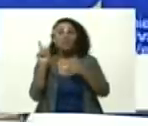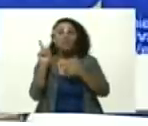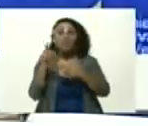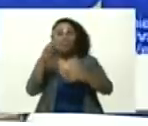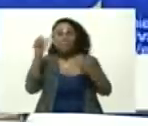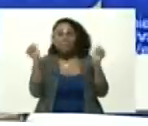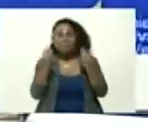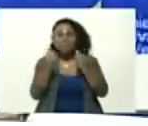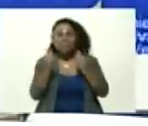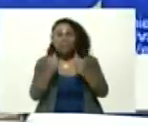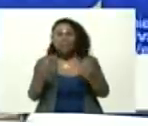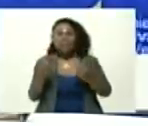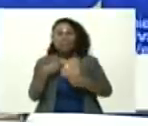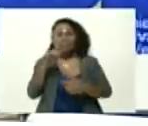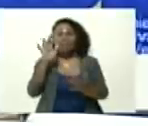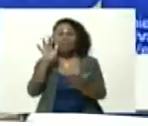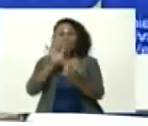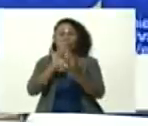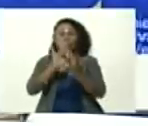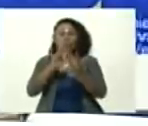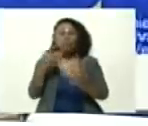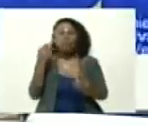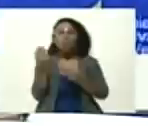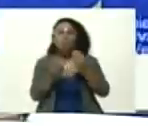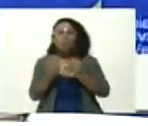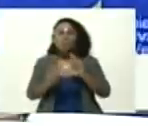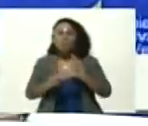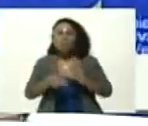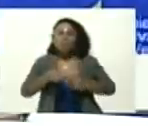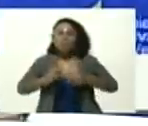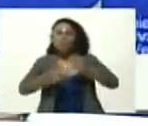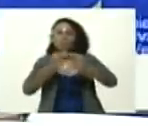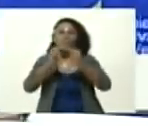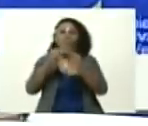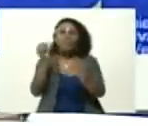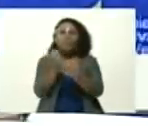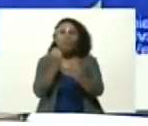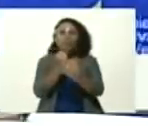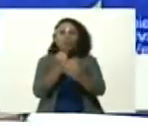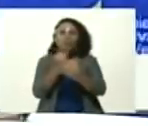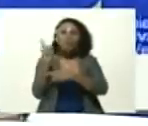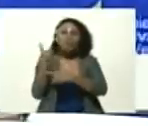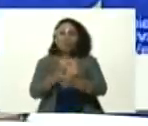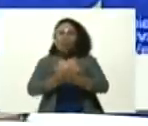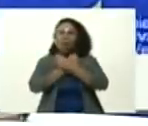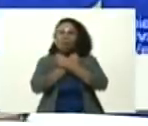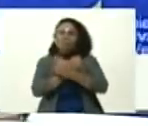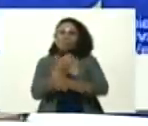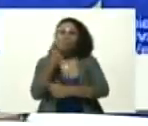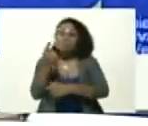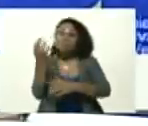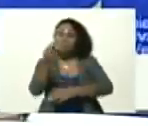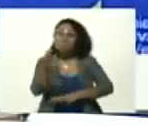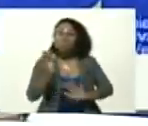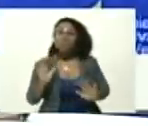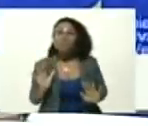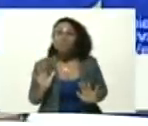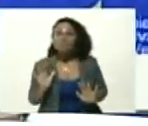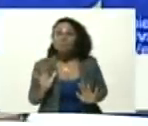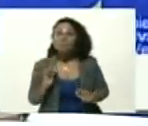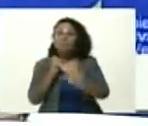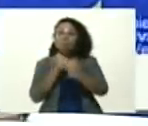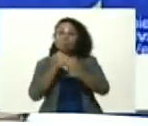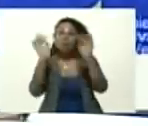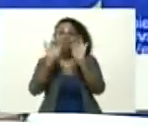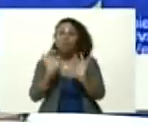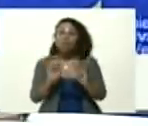Mérida. Vamos a hacer balance de cómo van las obras. Obras son amores, dicen, ¿verdad? Igualmente